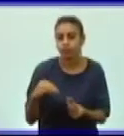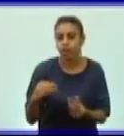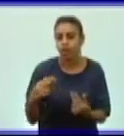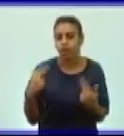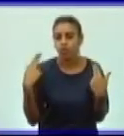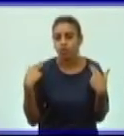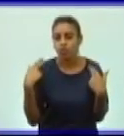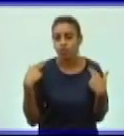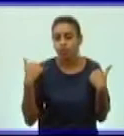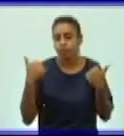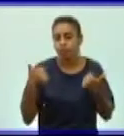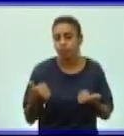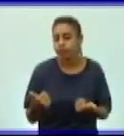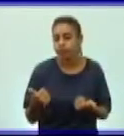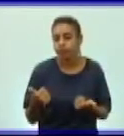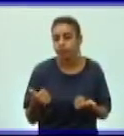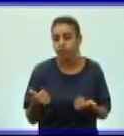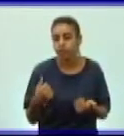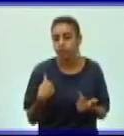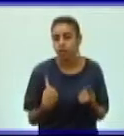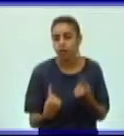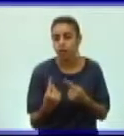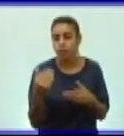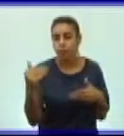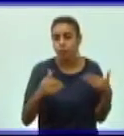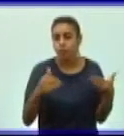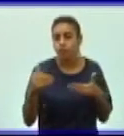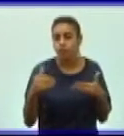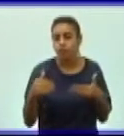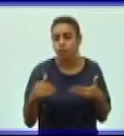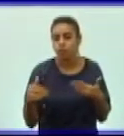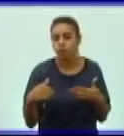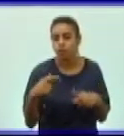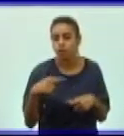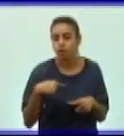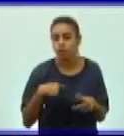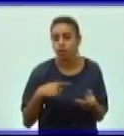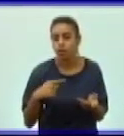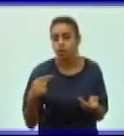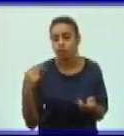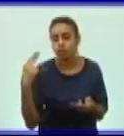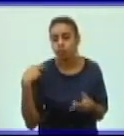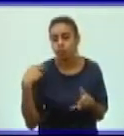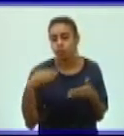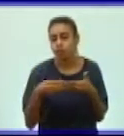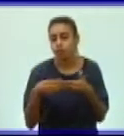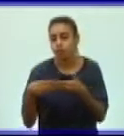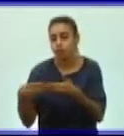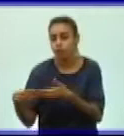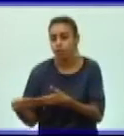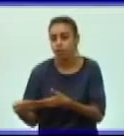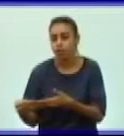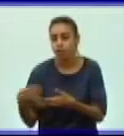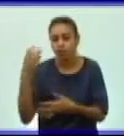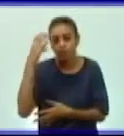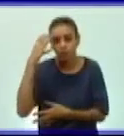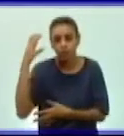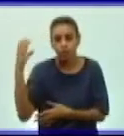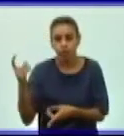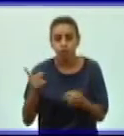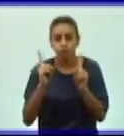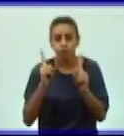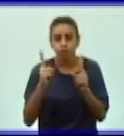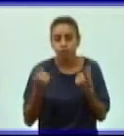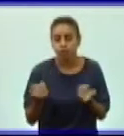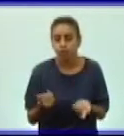de participar en las decisiones más importantes que se tomaban en ese país. Recuerden que este también fue un proceso que se fue violando y que uno de los